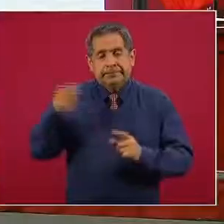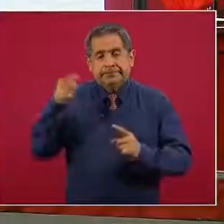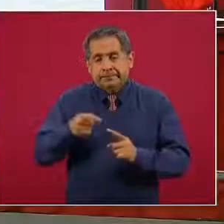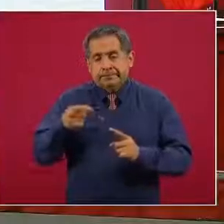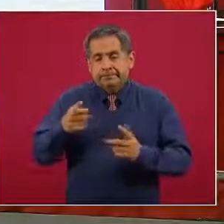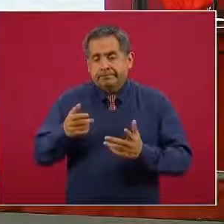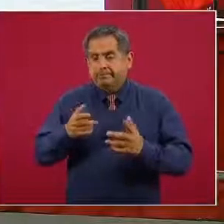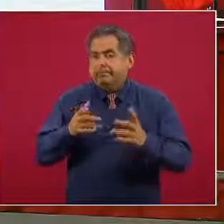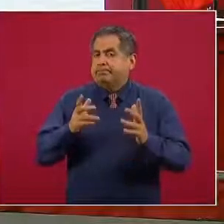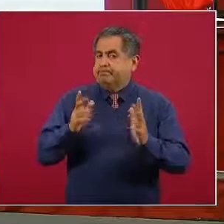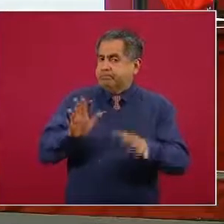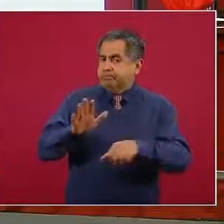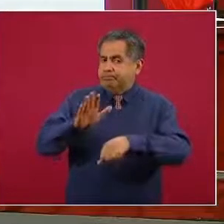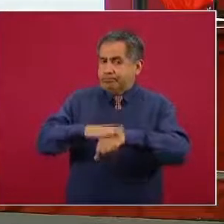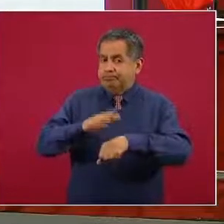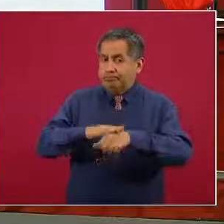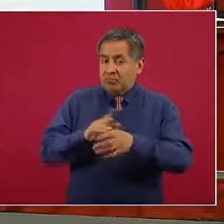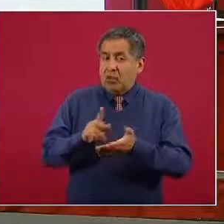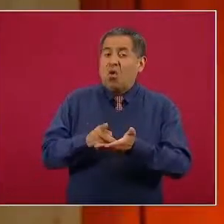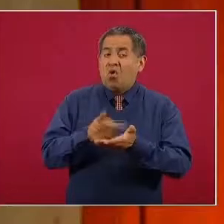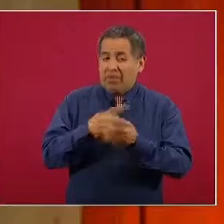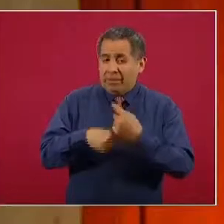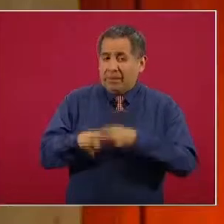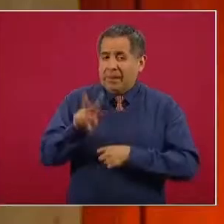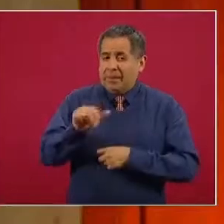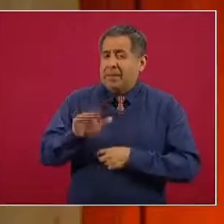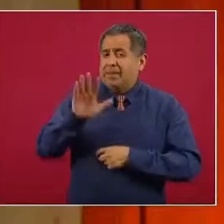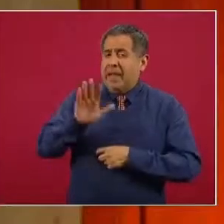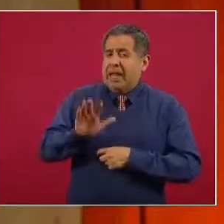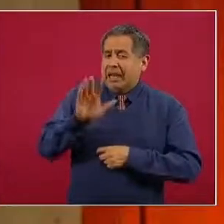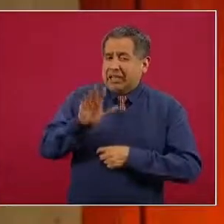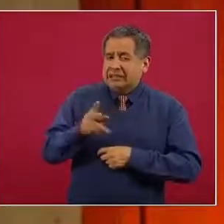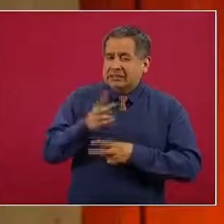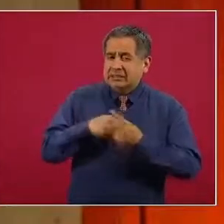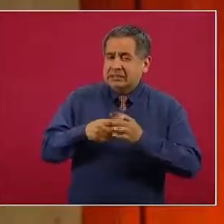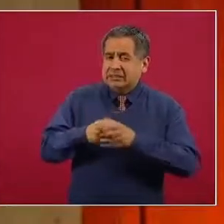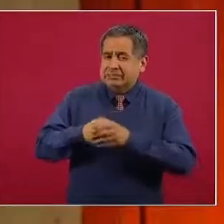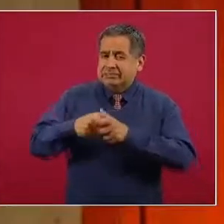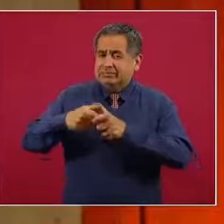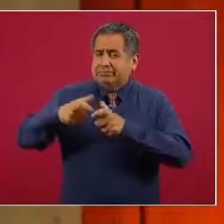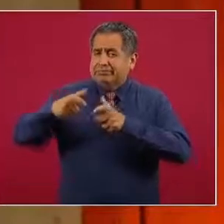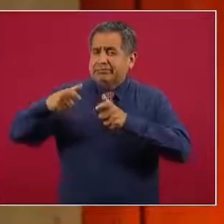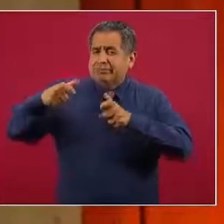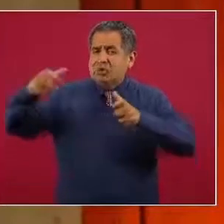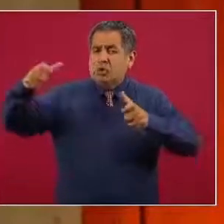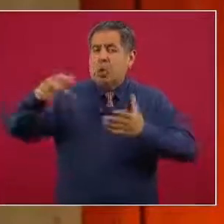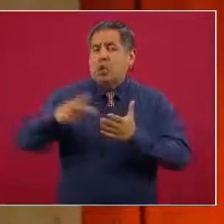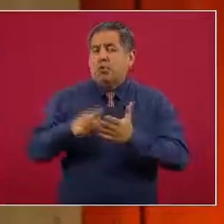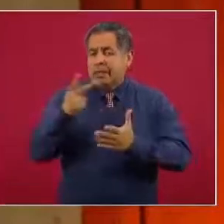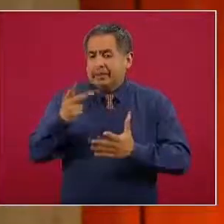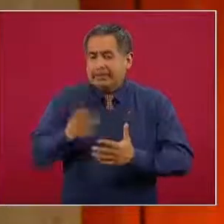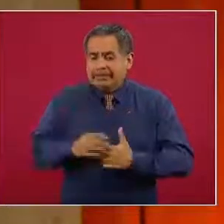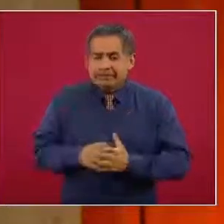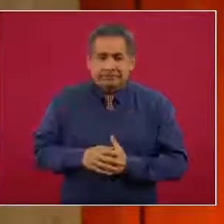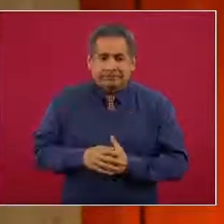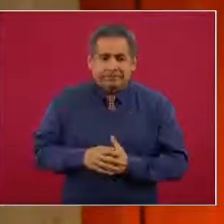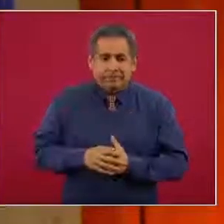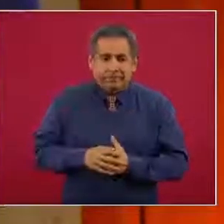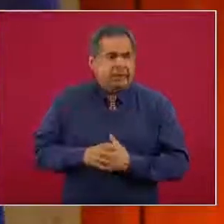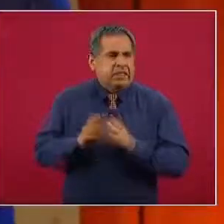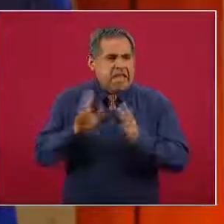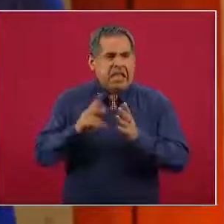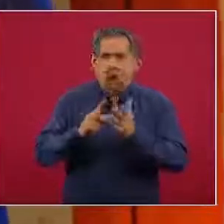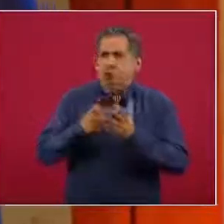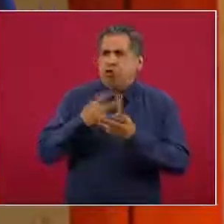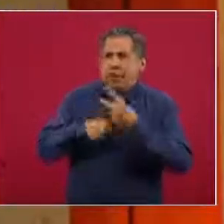tenemos señales tempranas de un repunte de la epidemia. ¿Sí? ¿Por qué no hablamos francamente de ya estamos